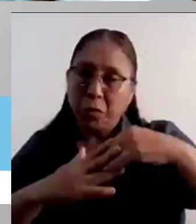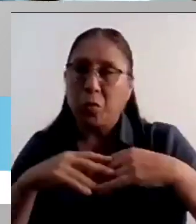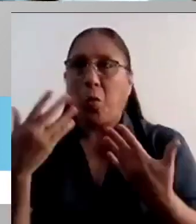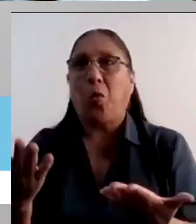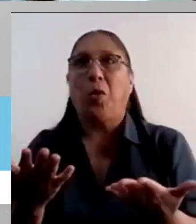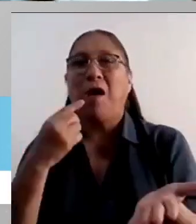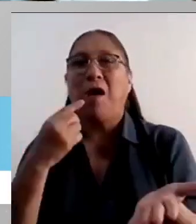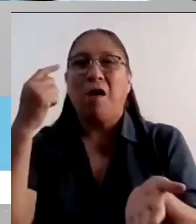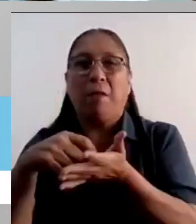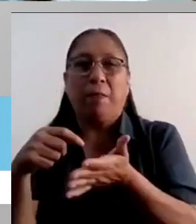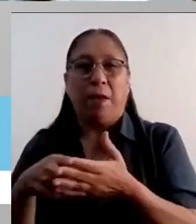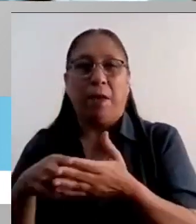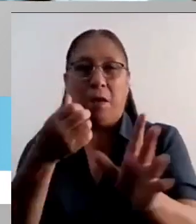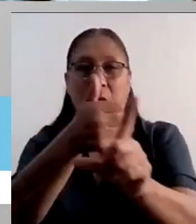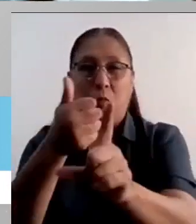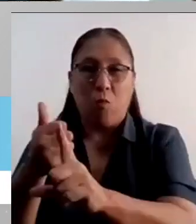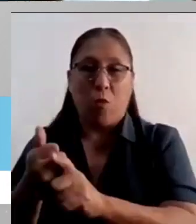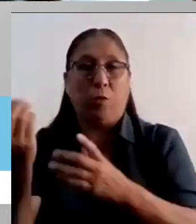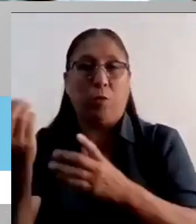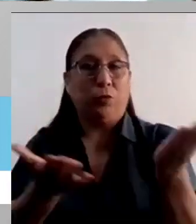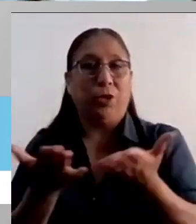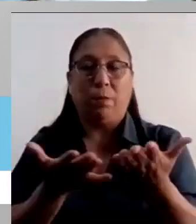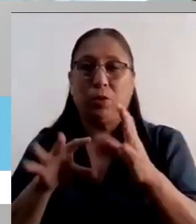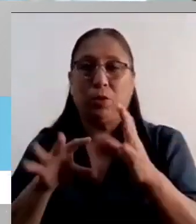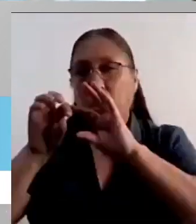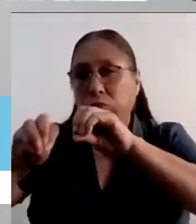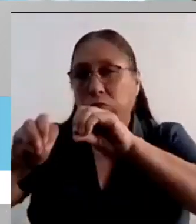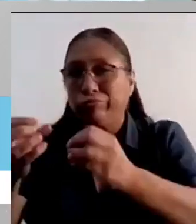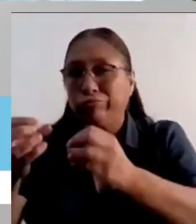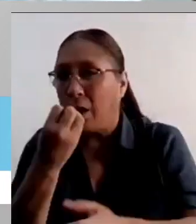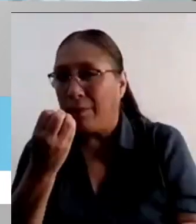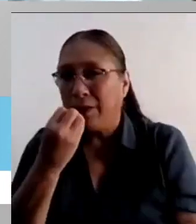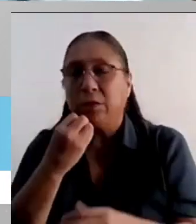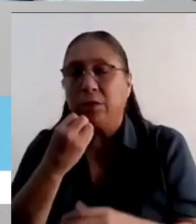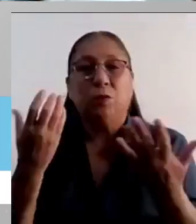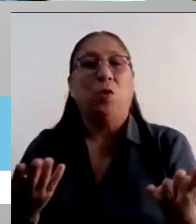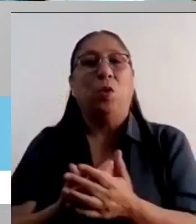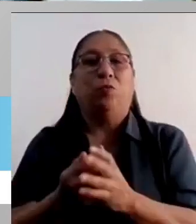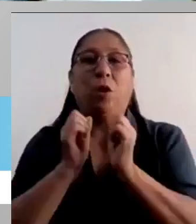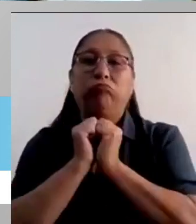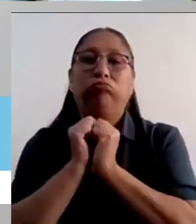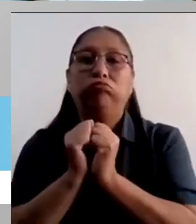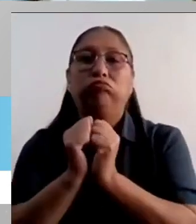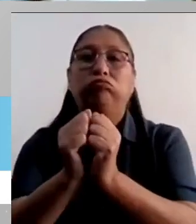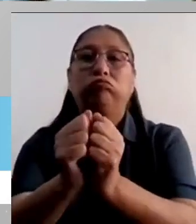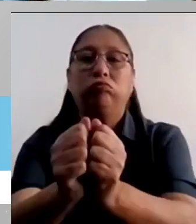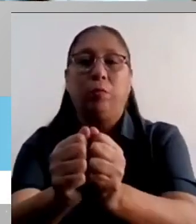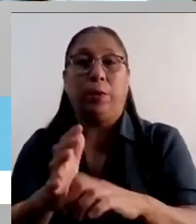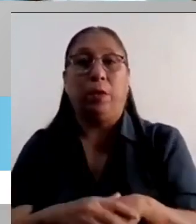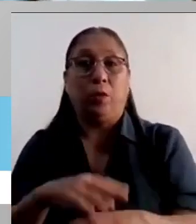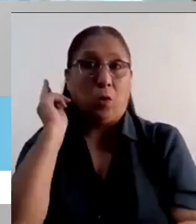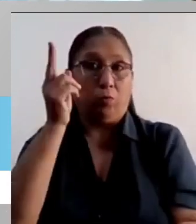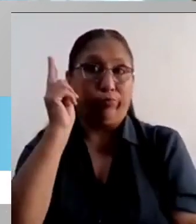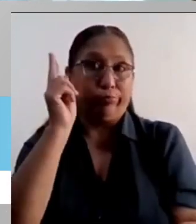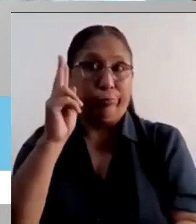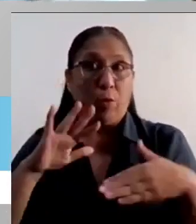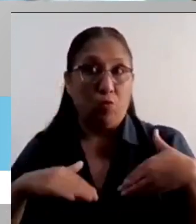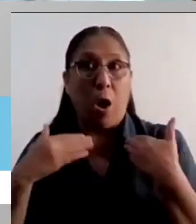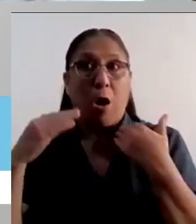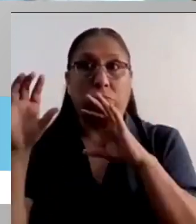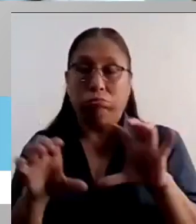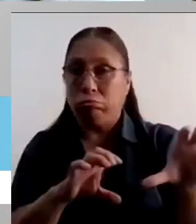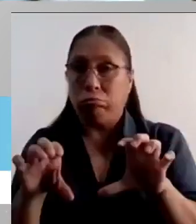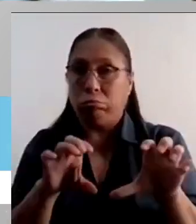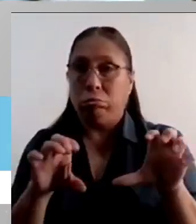condiciones del propio servicio alimentario, las condiciones del acompañamiento que los profesores puedan realizar a